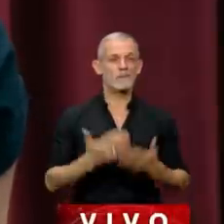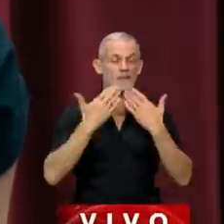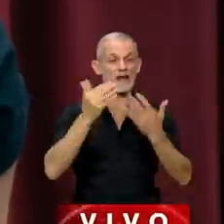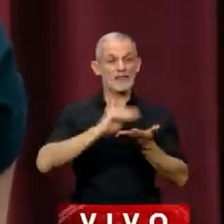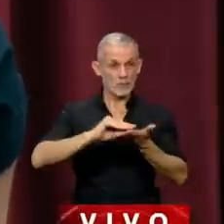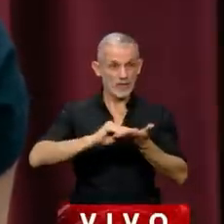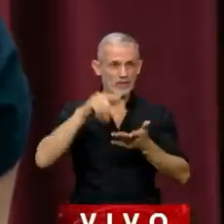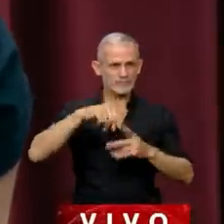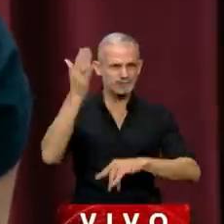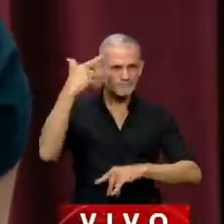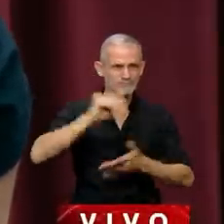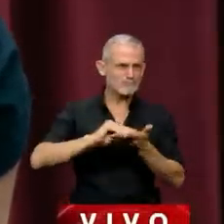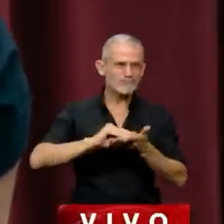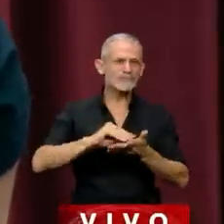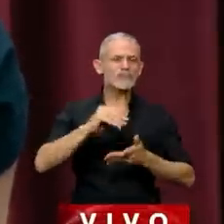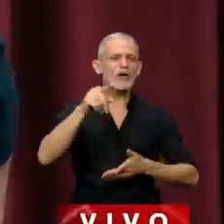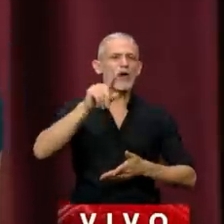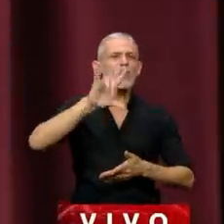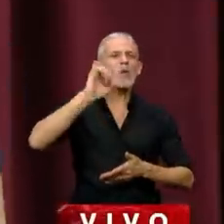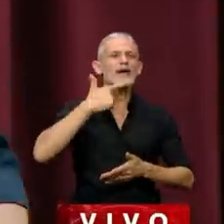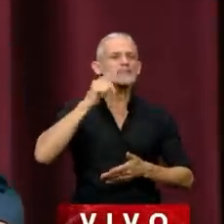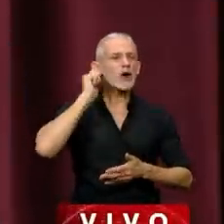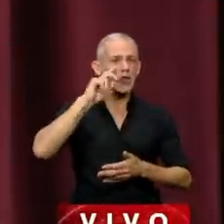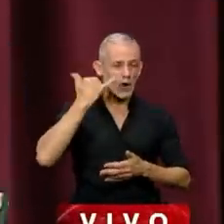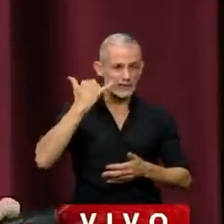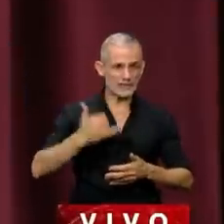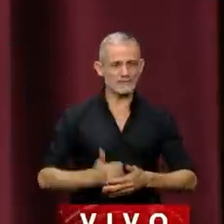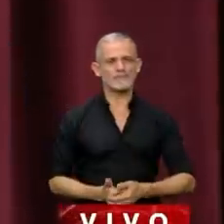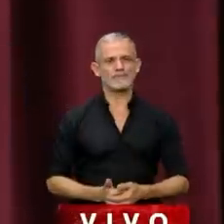Gracias, diputada. En uso de la palabra, el diputado Lucas Godoy.